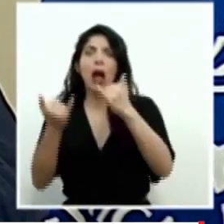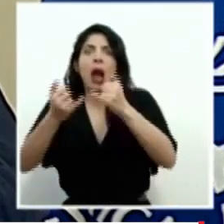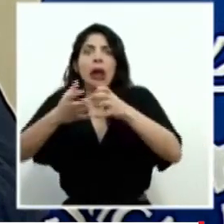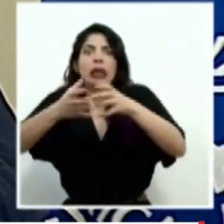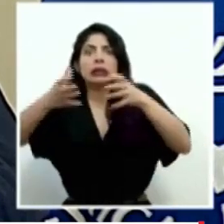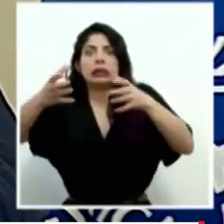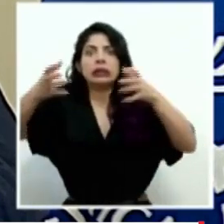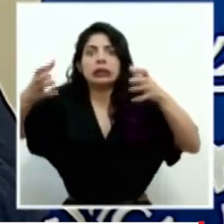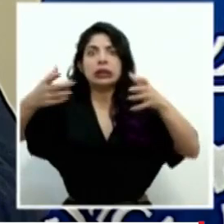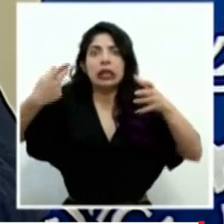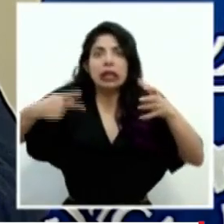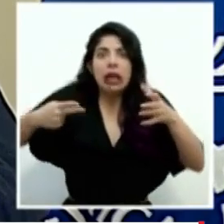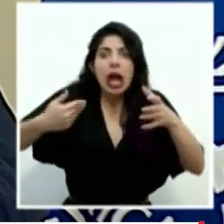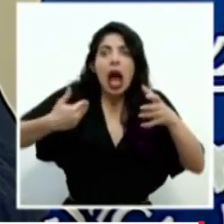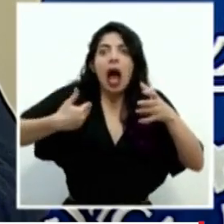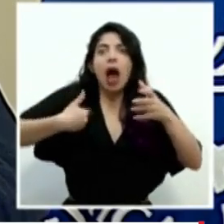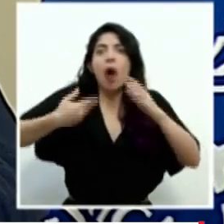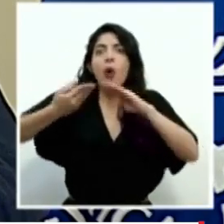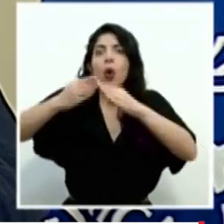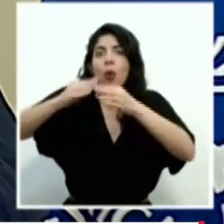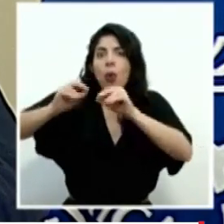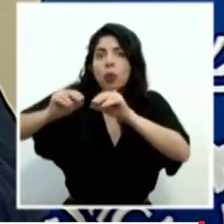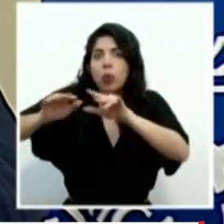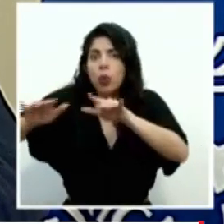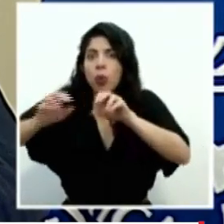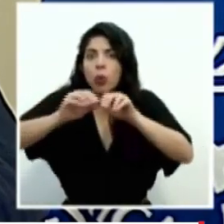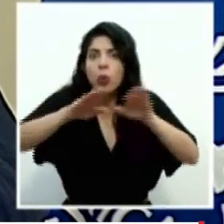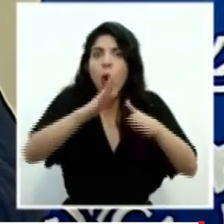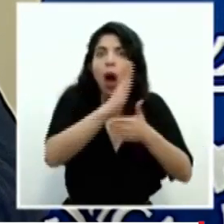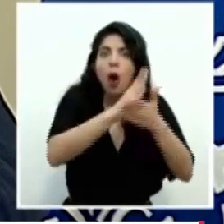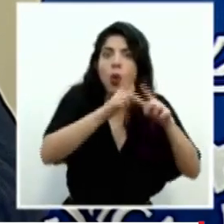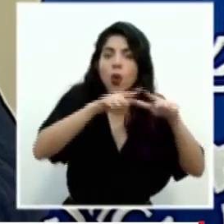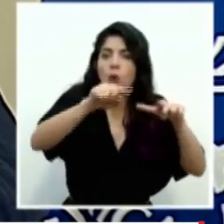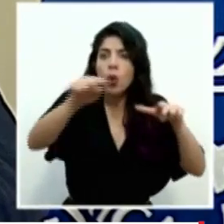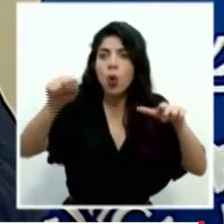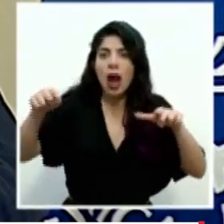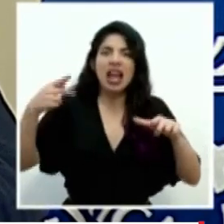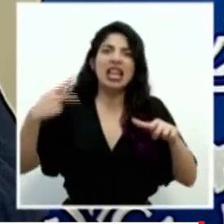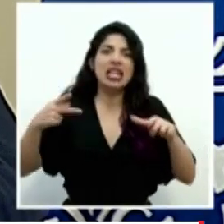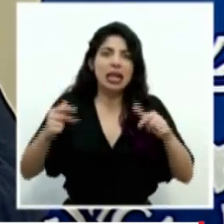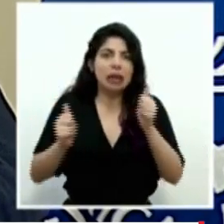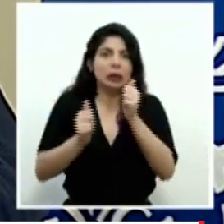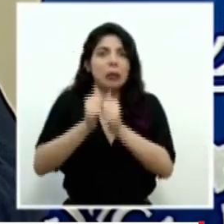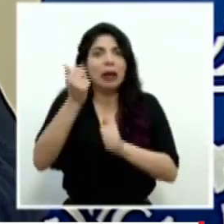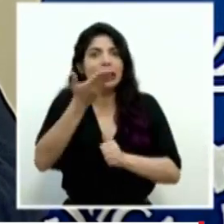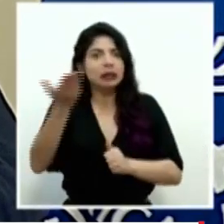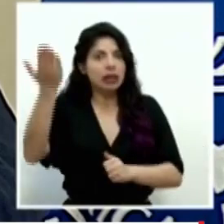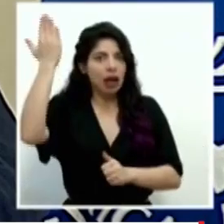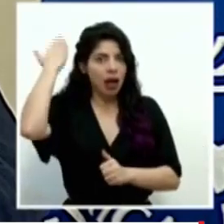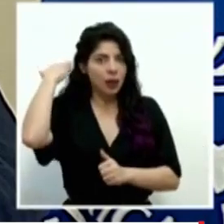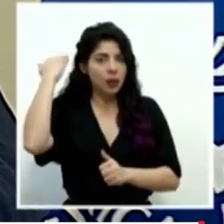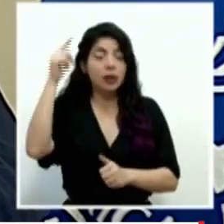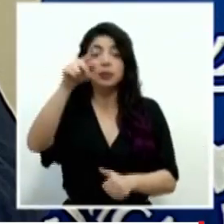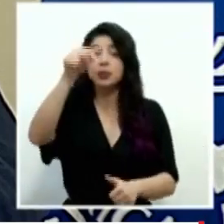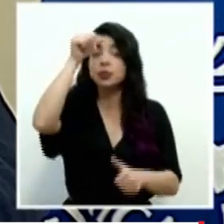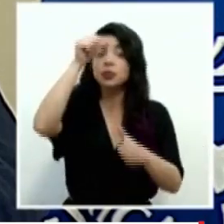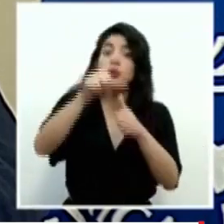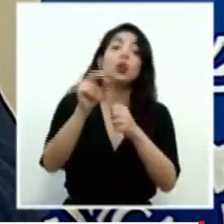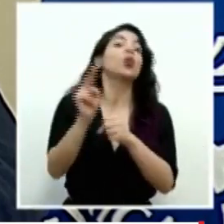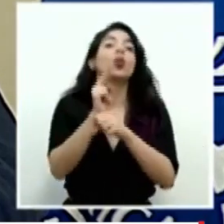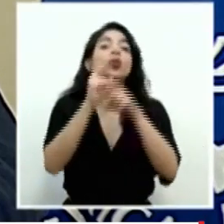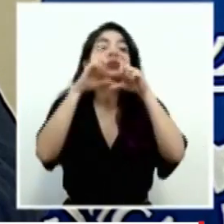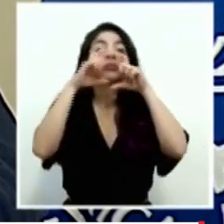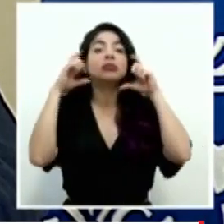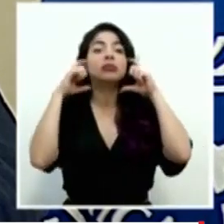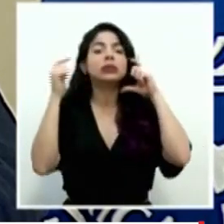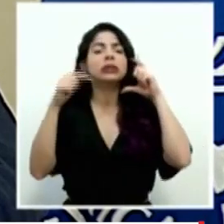que existe transmisión comunitaria en algunos lugares, y el riesgo pues obviamente se incrementa mucho más que antes. Recordemos que el uso de las mascarillas es un